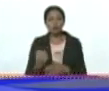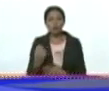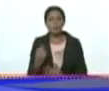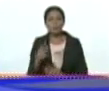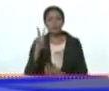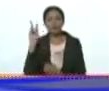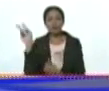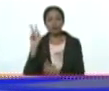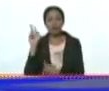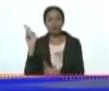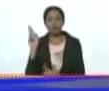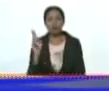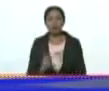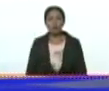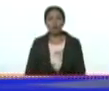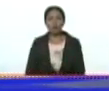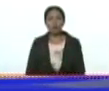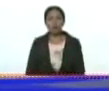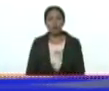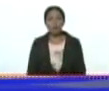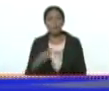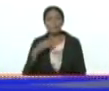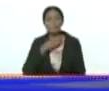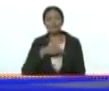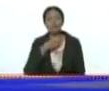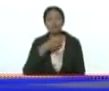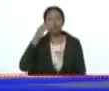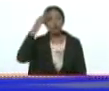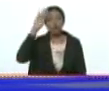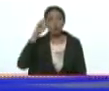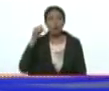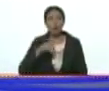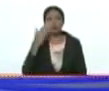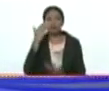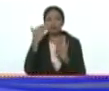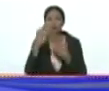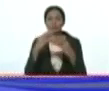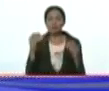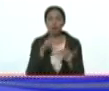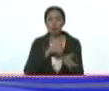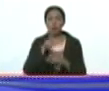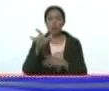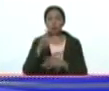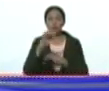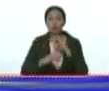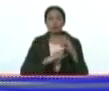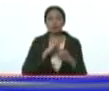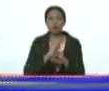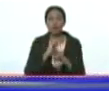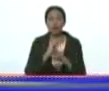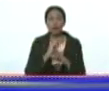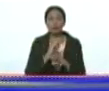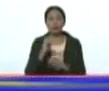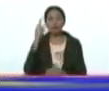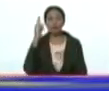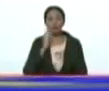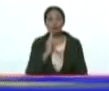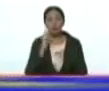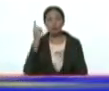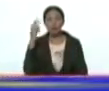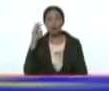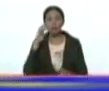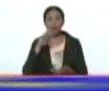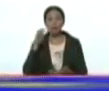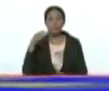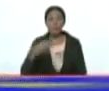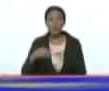Seguros Sociales, la misión cubana, aquí al frente del Aeropuerto Internacional Simón Bolívar de Maiquetía.